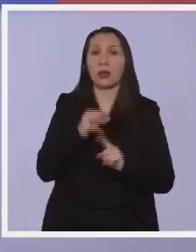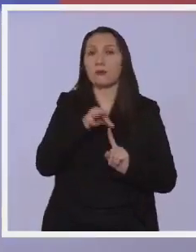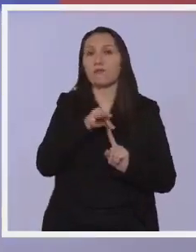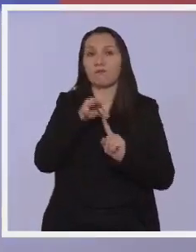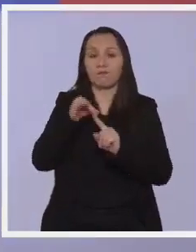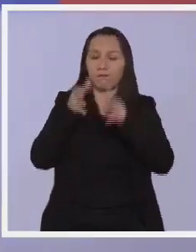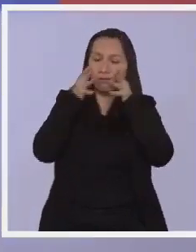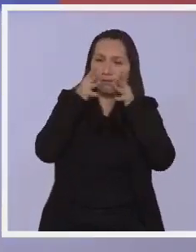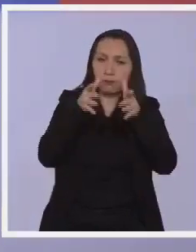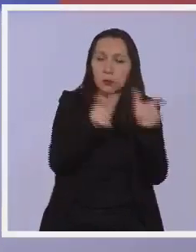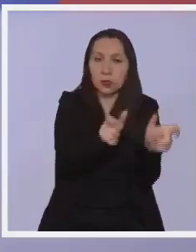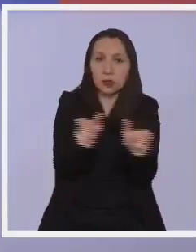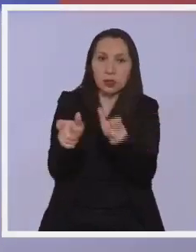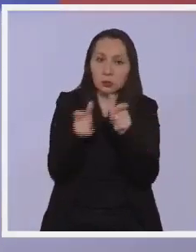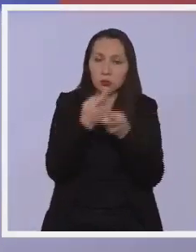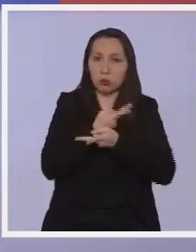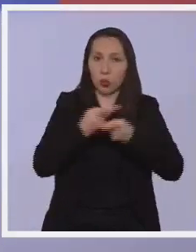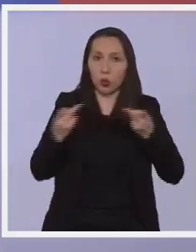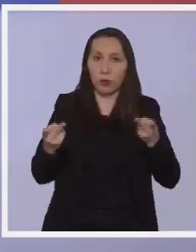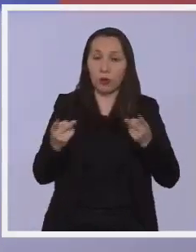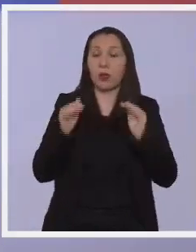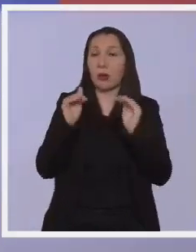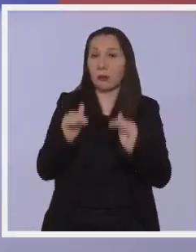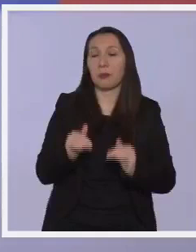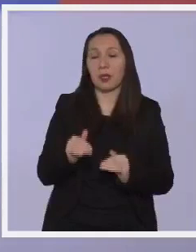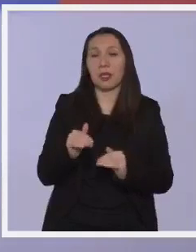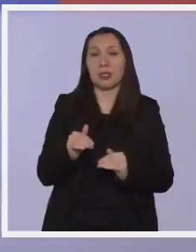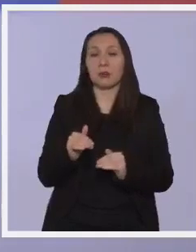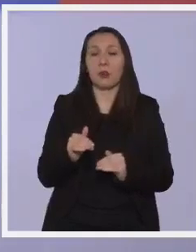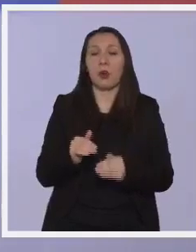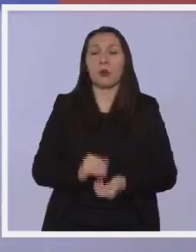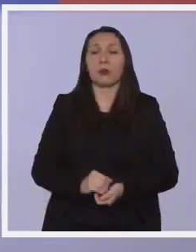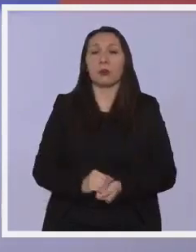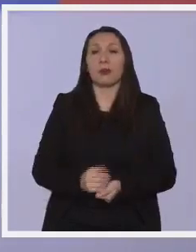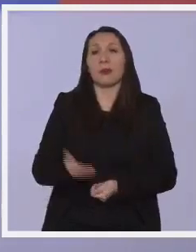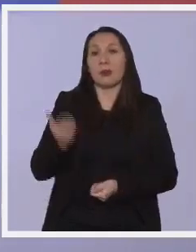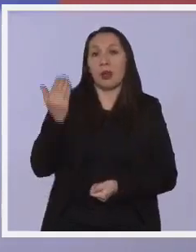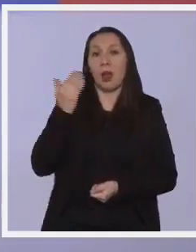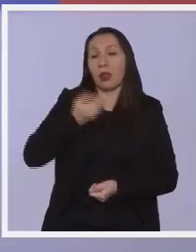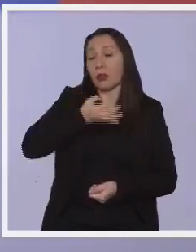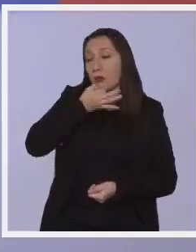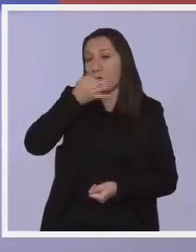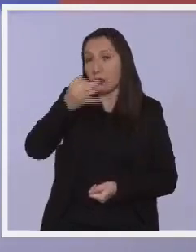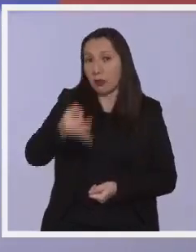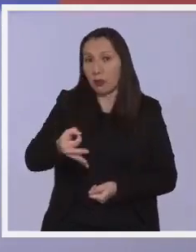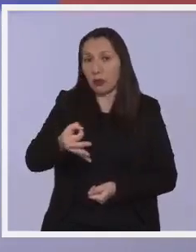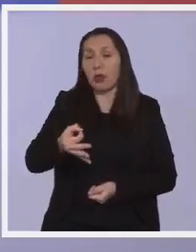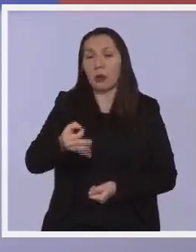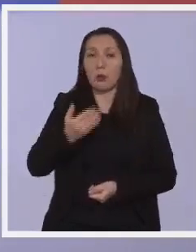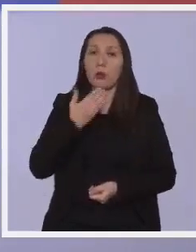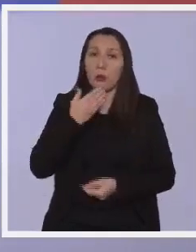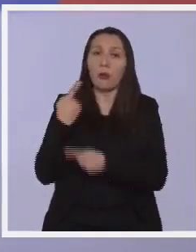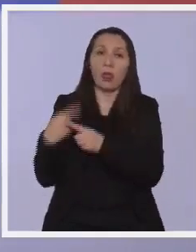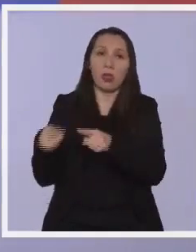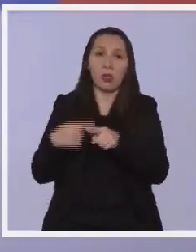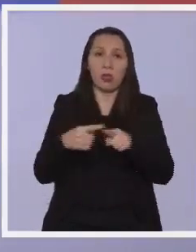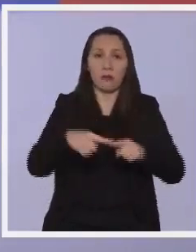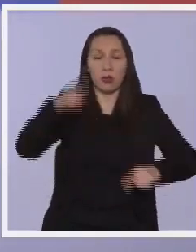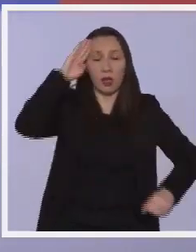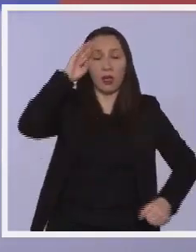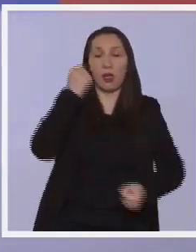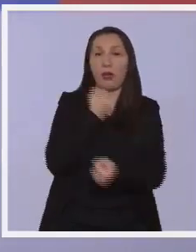prioridad puesto en la seguridad pública, tal como se lo hemos manifestado y lo hemos expresado también a las diferentes